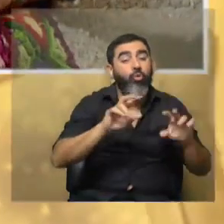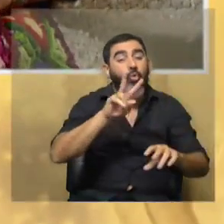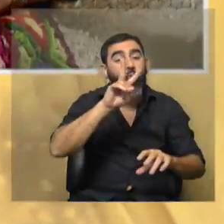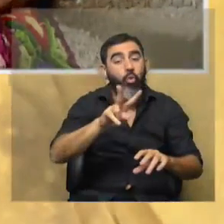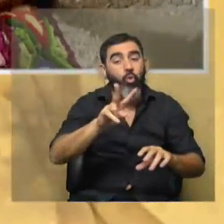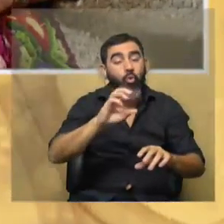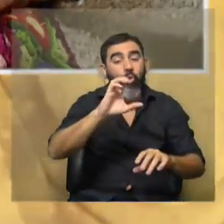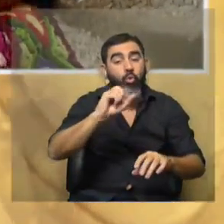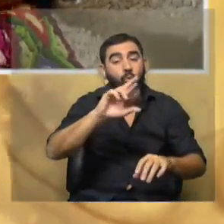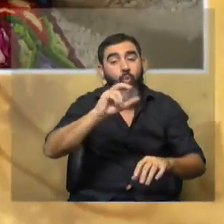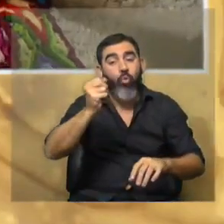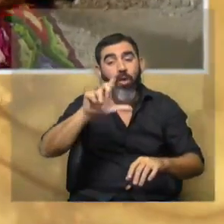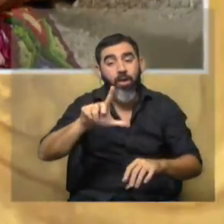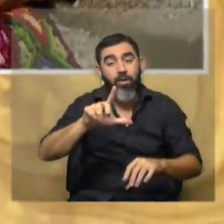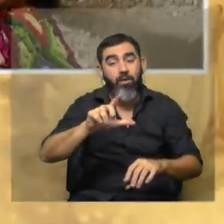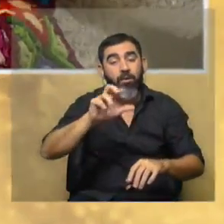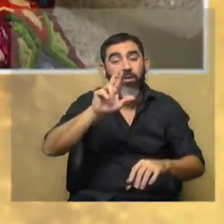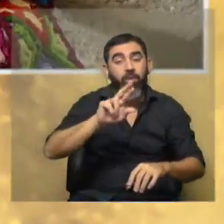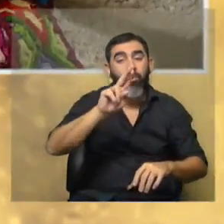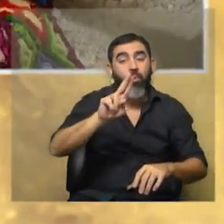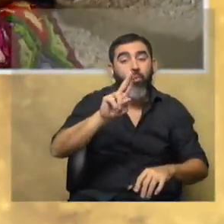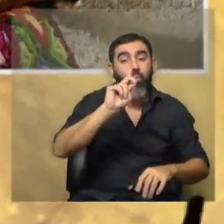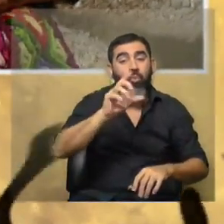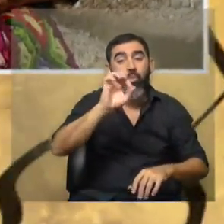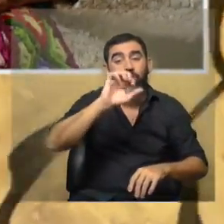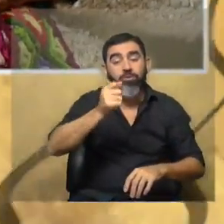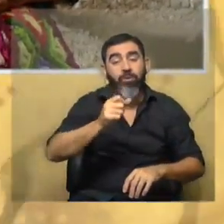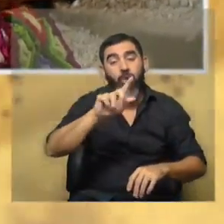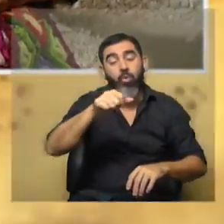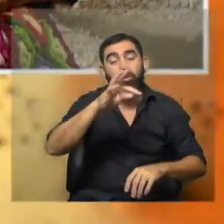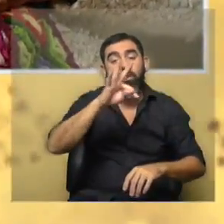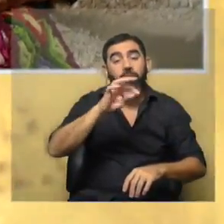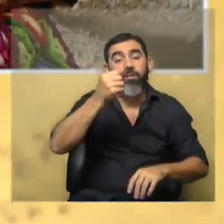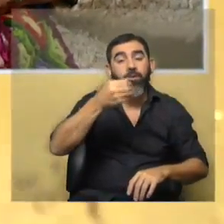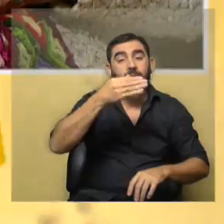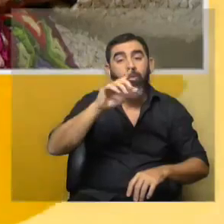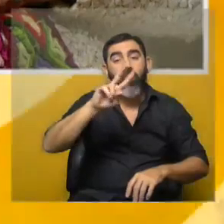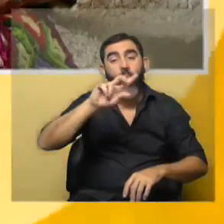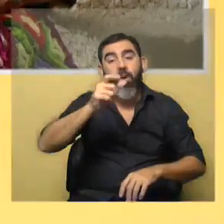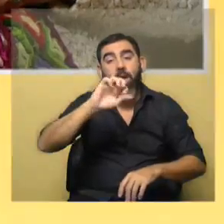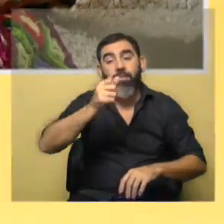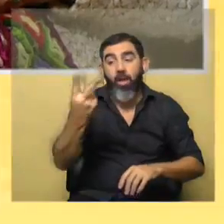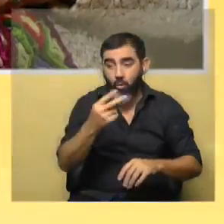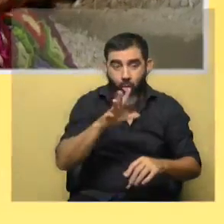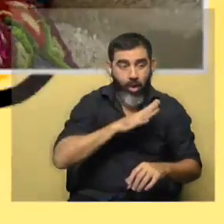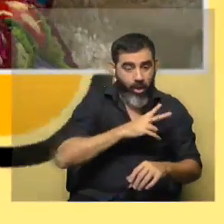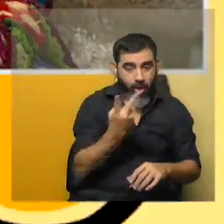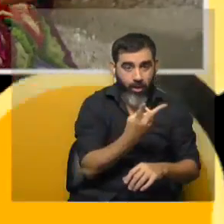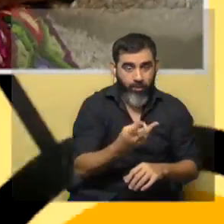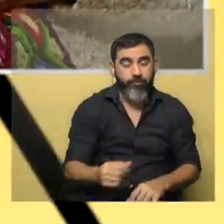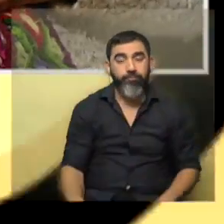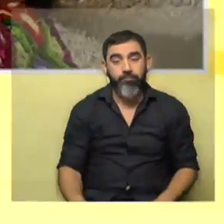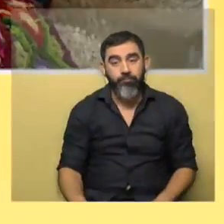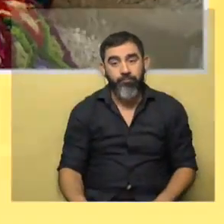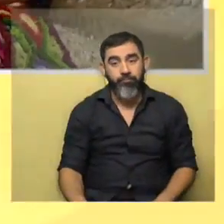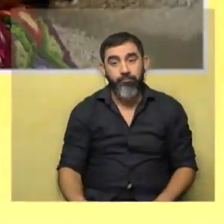órdenes de corales, los rugosa y los tabulata. Los dos están presentes en esta colección, lo cual es